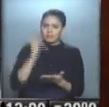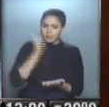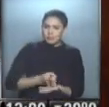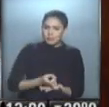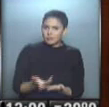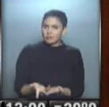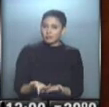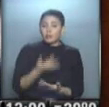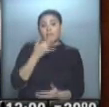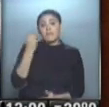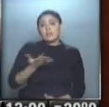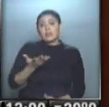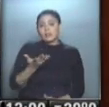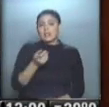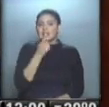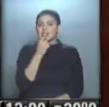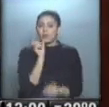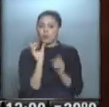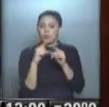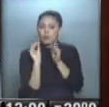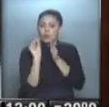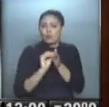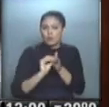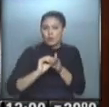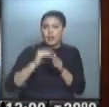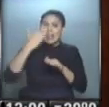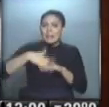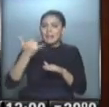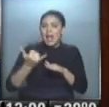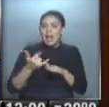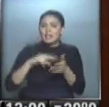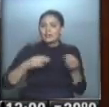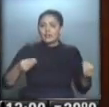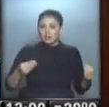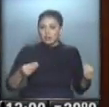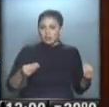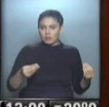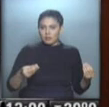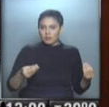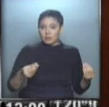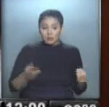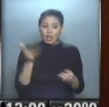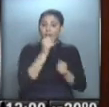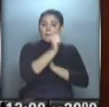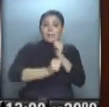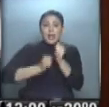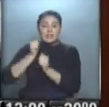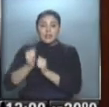que hace, al fijarse ese 35% y al tener un límite, implicaría que las empresas